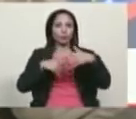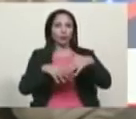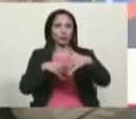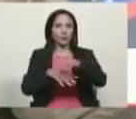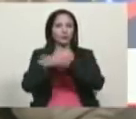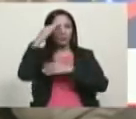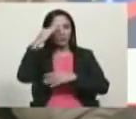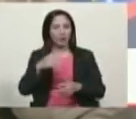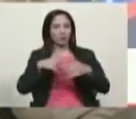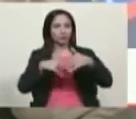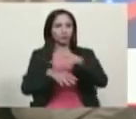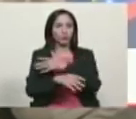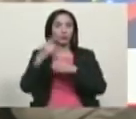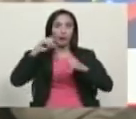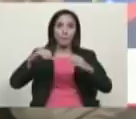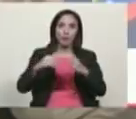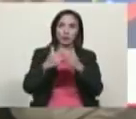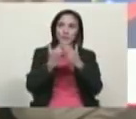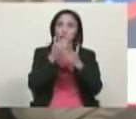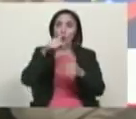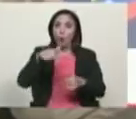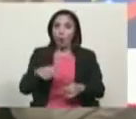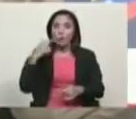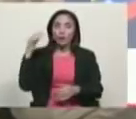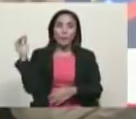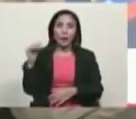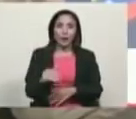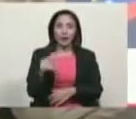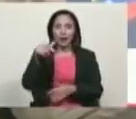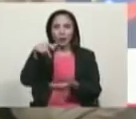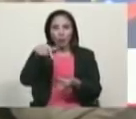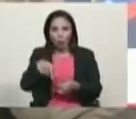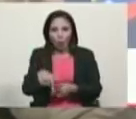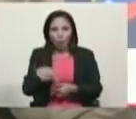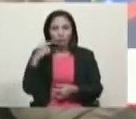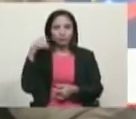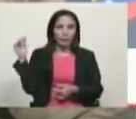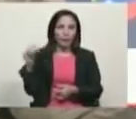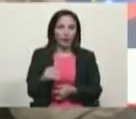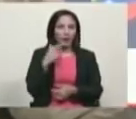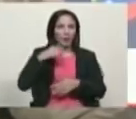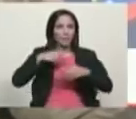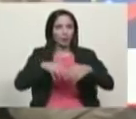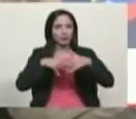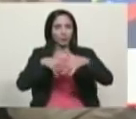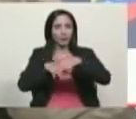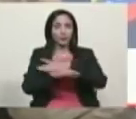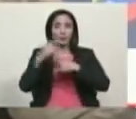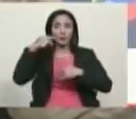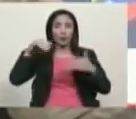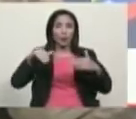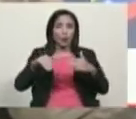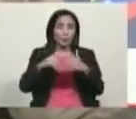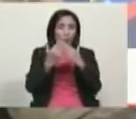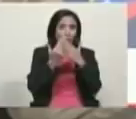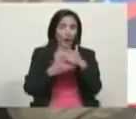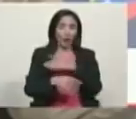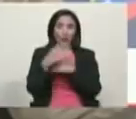militares, amaneciendo como el día de hoy en Maracay, en marchas militares con el ejército